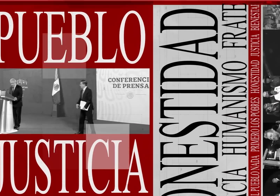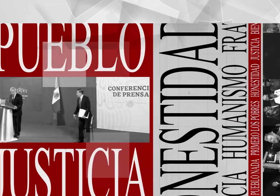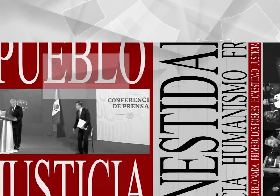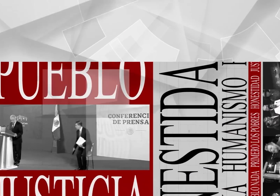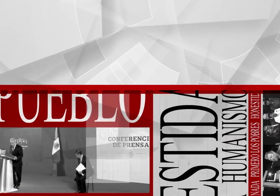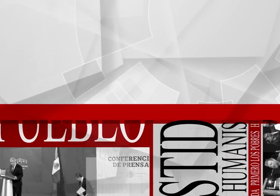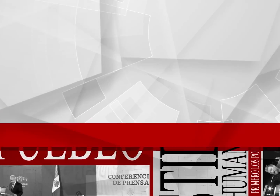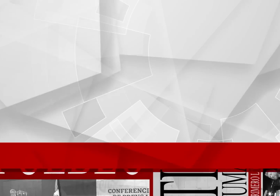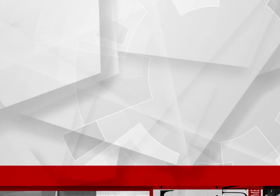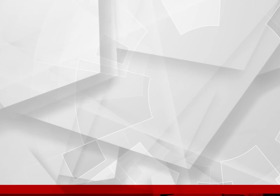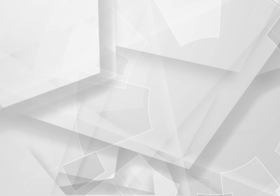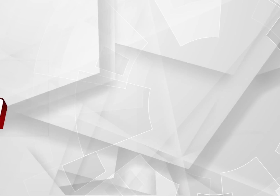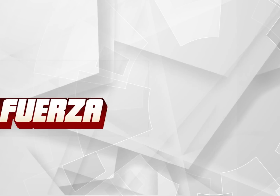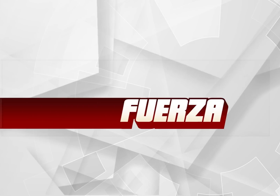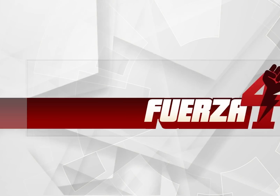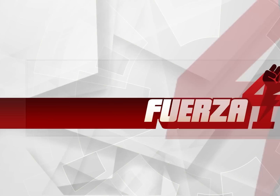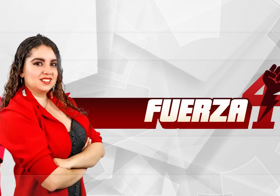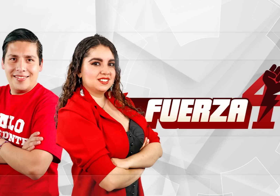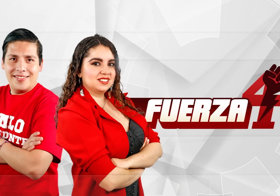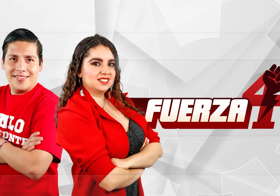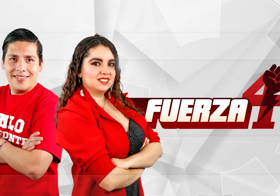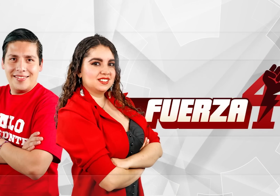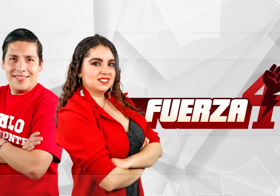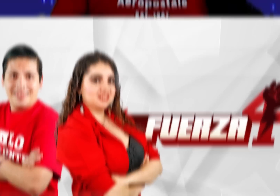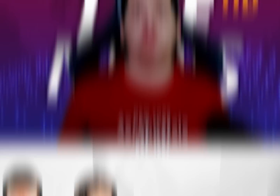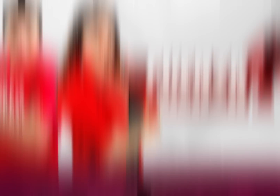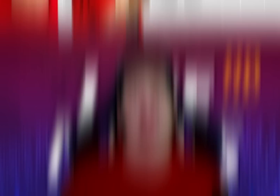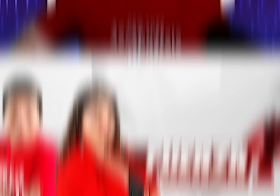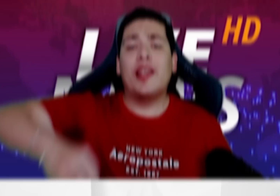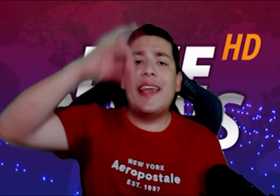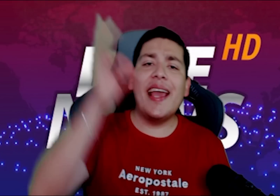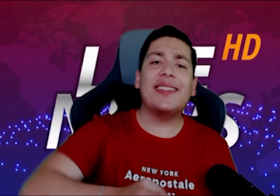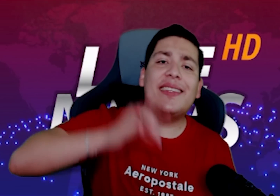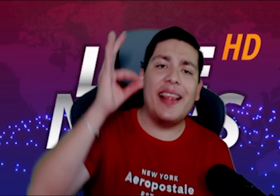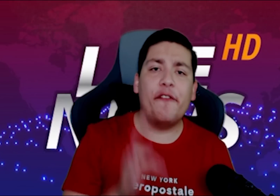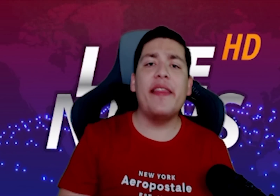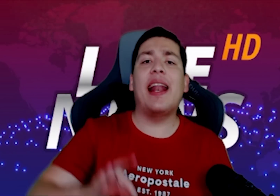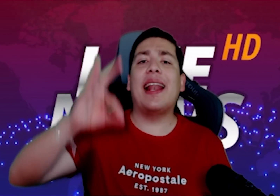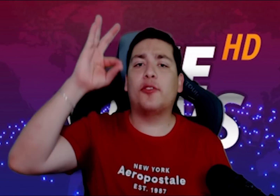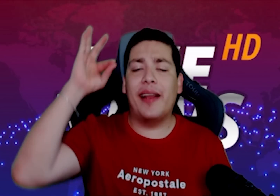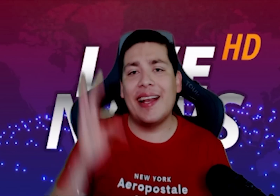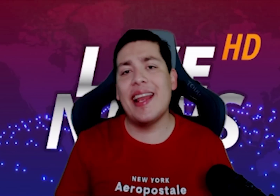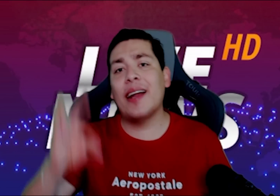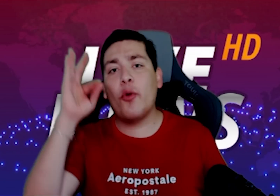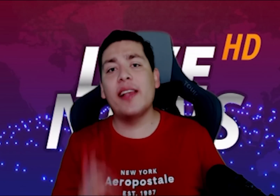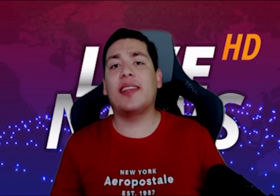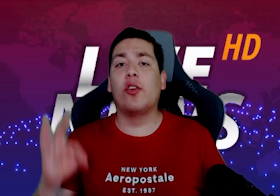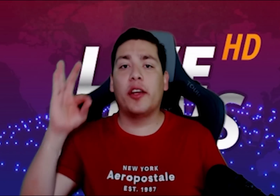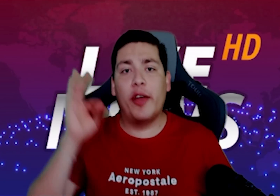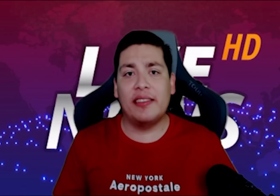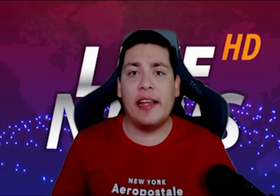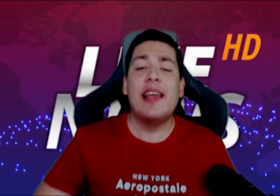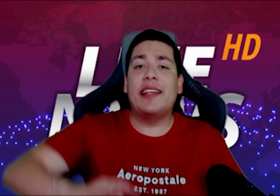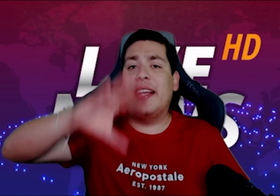tremendo mensaje le lanzó el presidente Andrés Manuel López Obrador a los Estados Unidos, y es que se defenderá la soberanía cueste